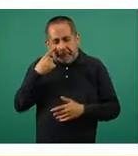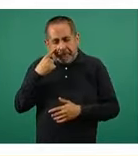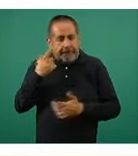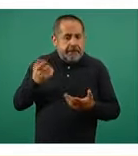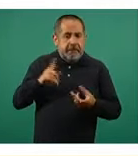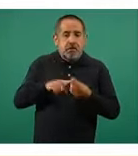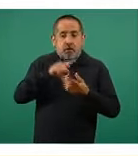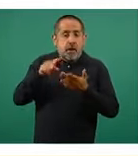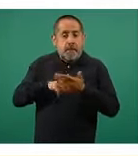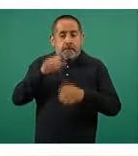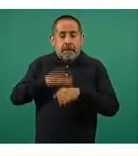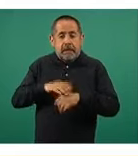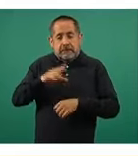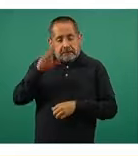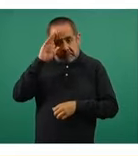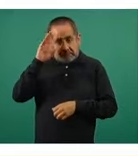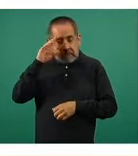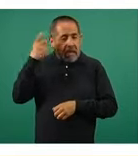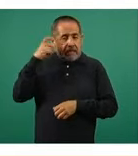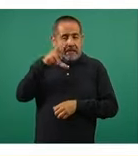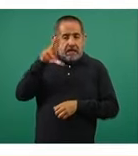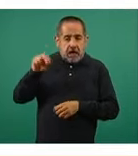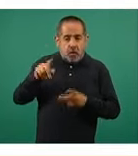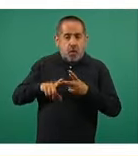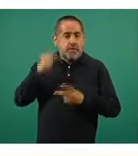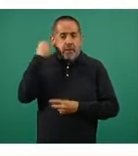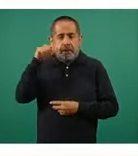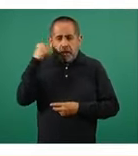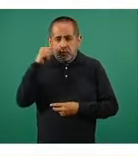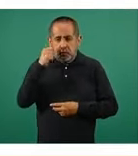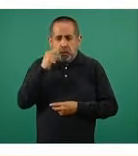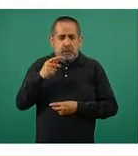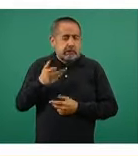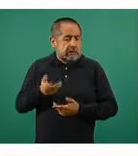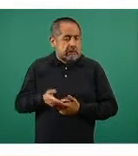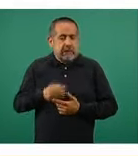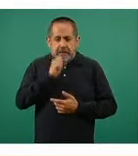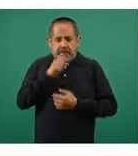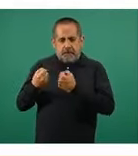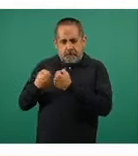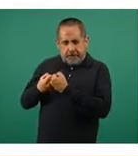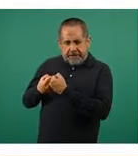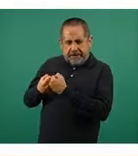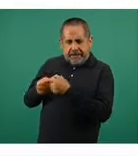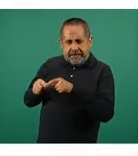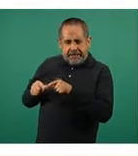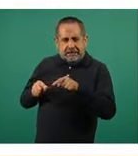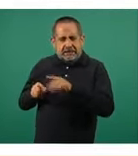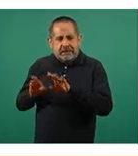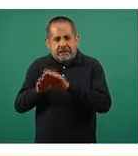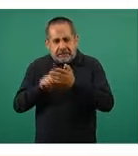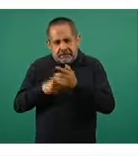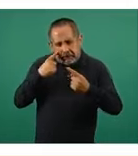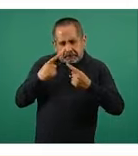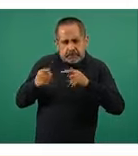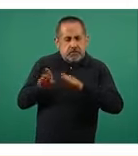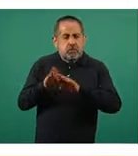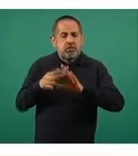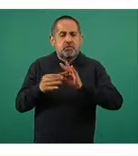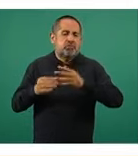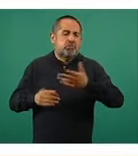tenemos en el estado de Quintana Roo, en el estado de Tabasco, y obviamente en los estados fronterizos, y esta concentración que observamos en